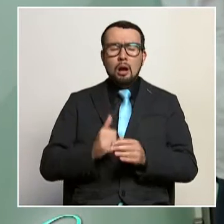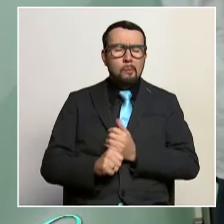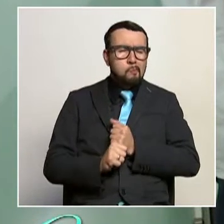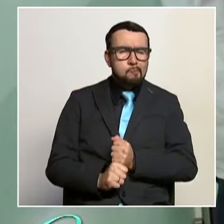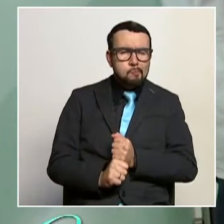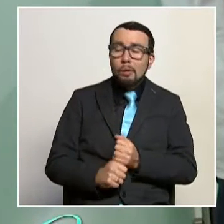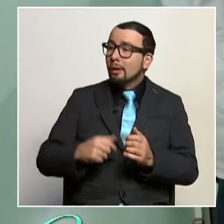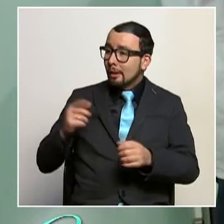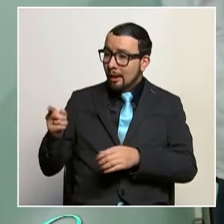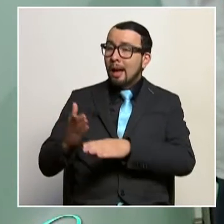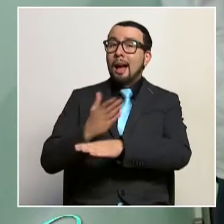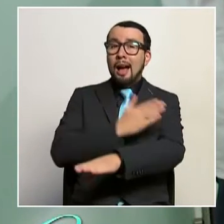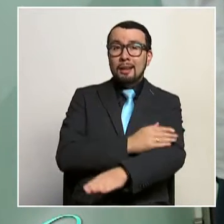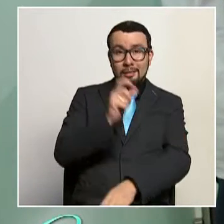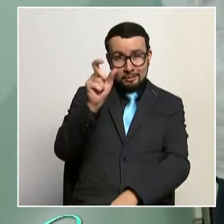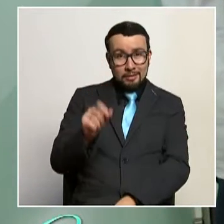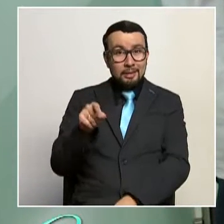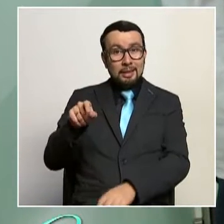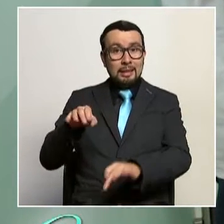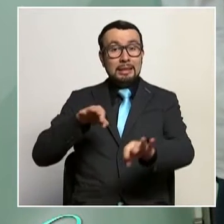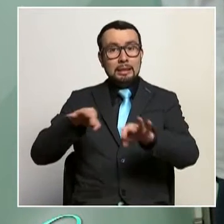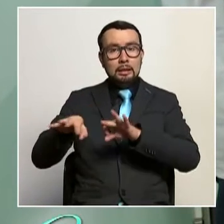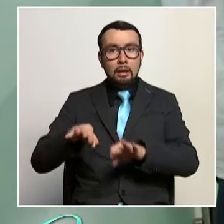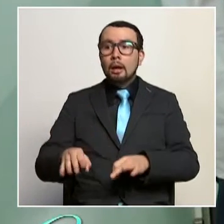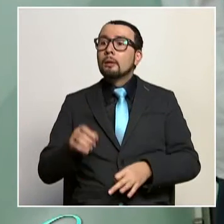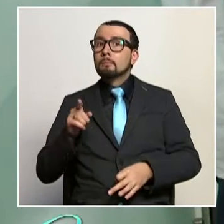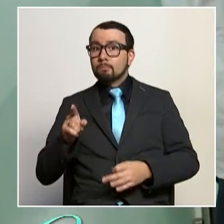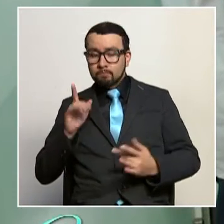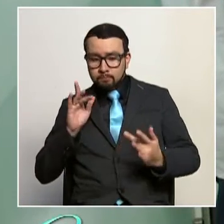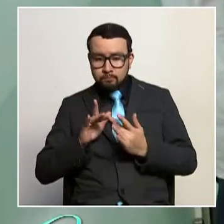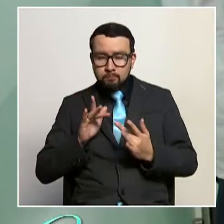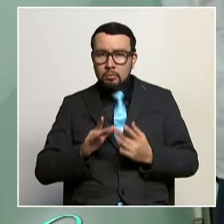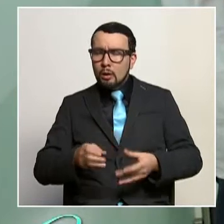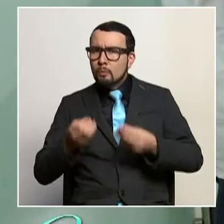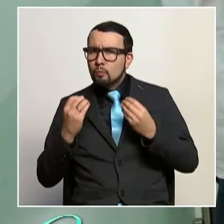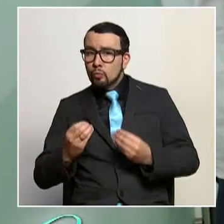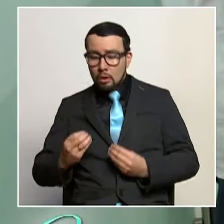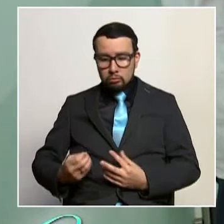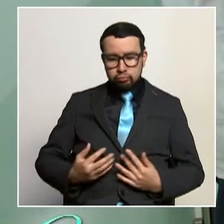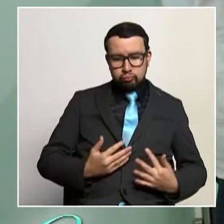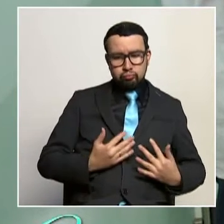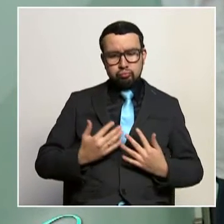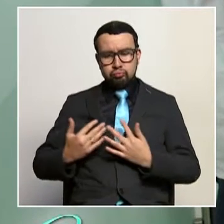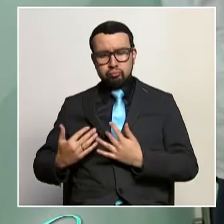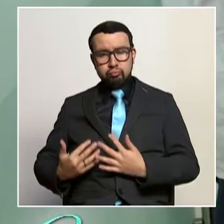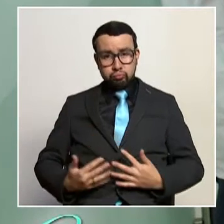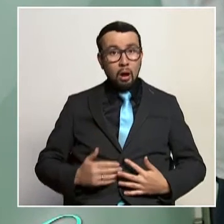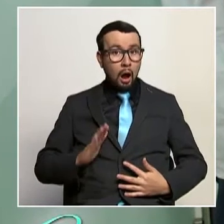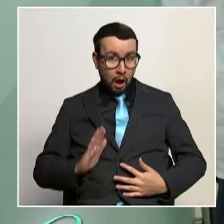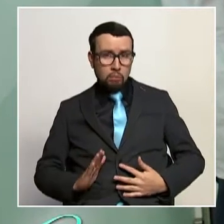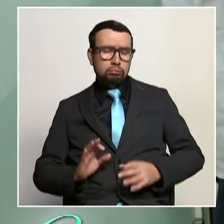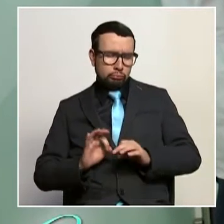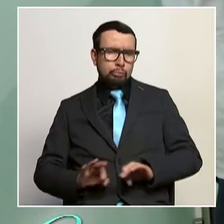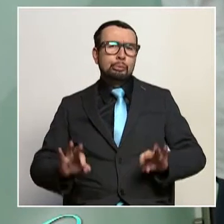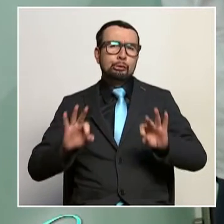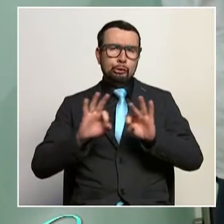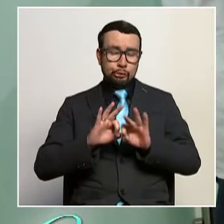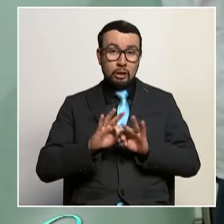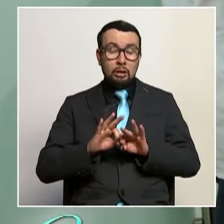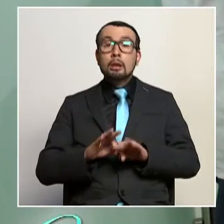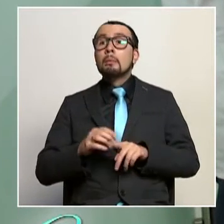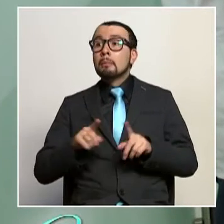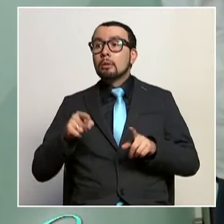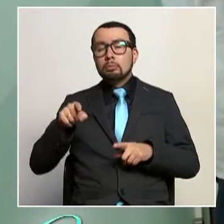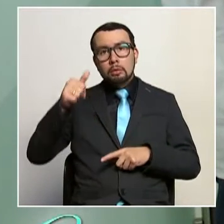lo explicaba el doctor Alonso, allí existe una gran cantidad de una flora intestinal que es muy importante. Y fuera de eso,